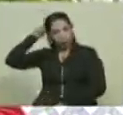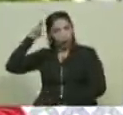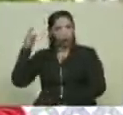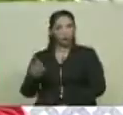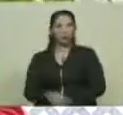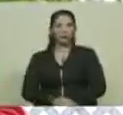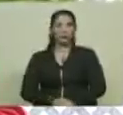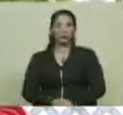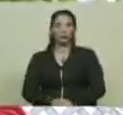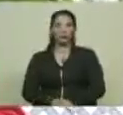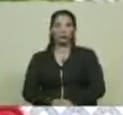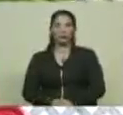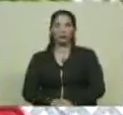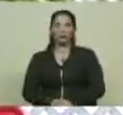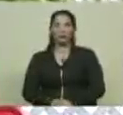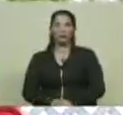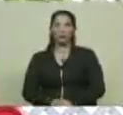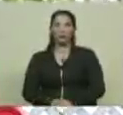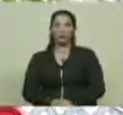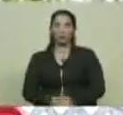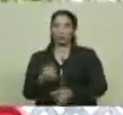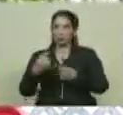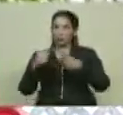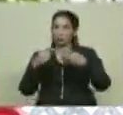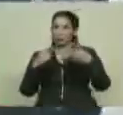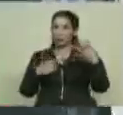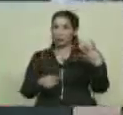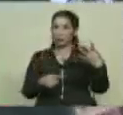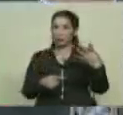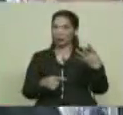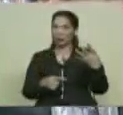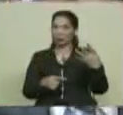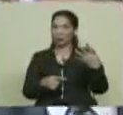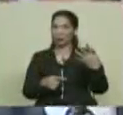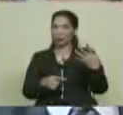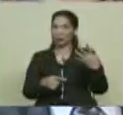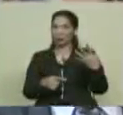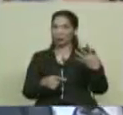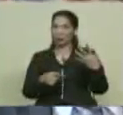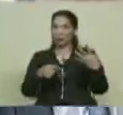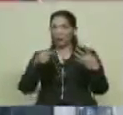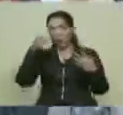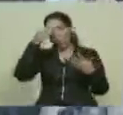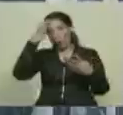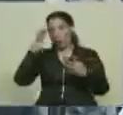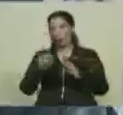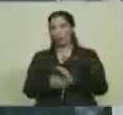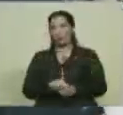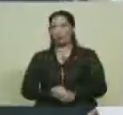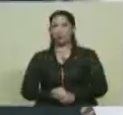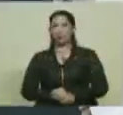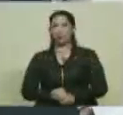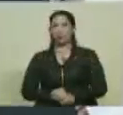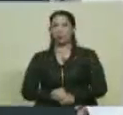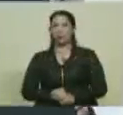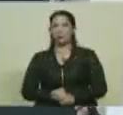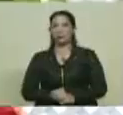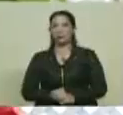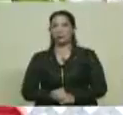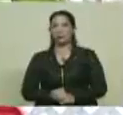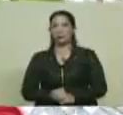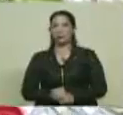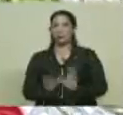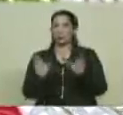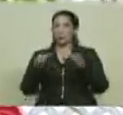El Salvador está aquí presente. Cónsul de Cuba está aquí presente. Está también una delegación